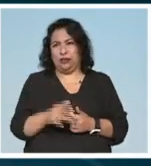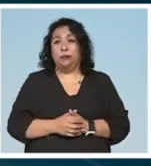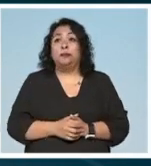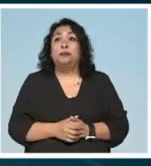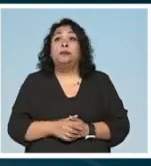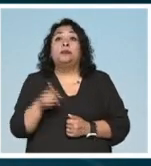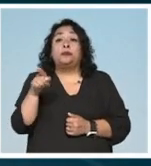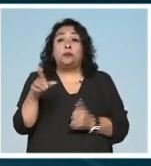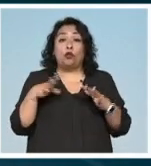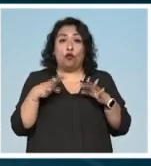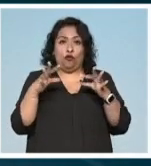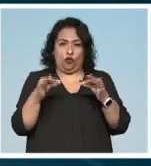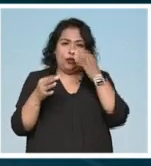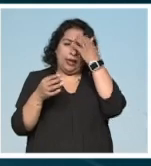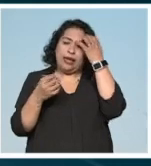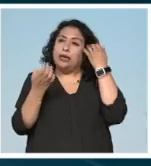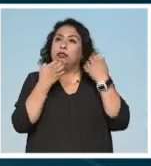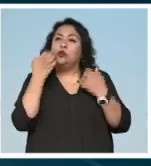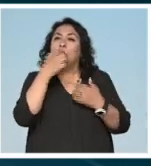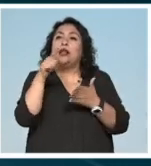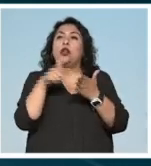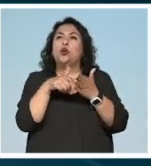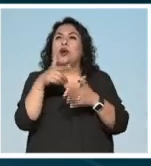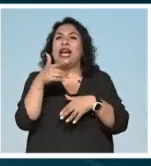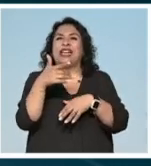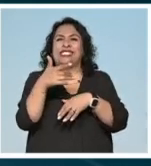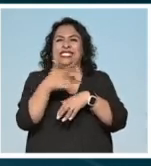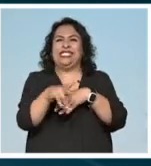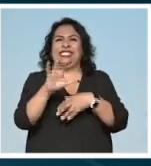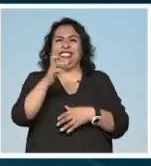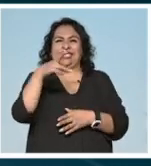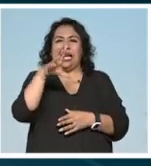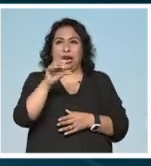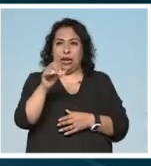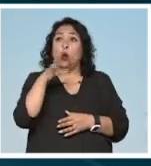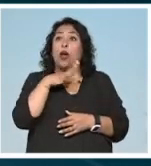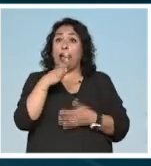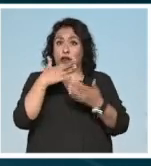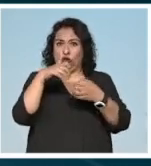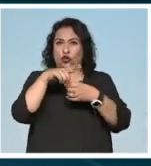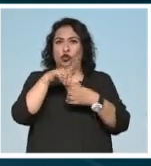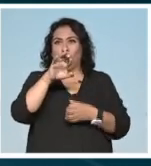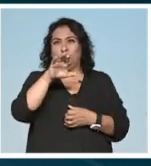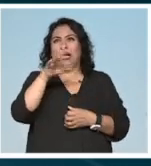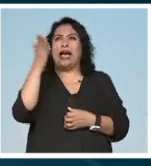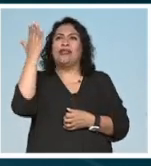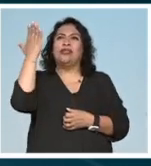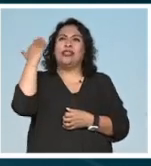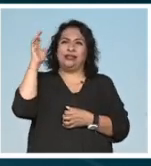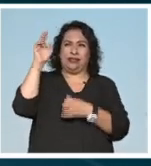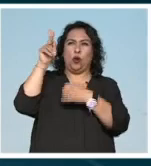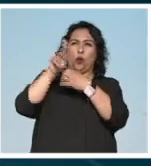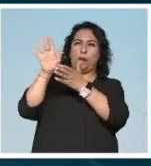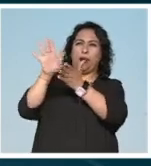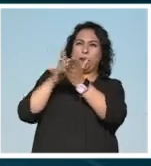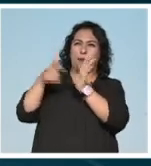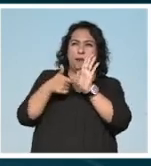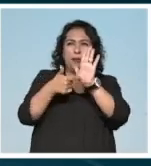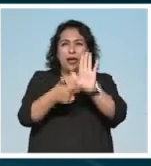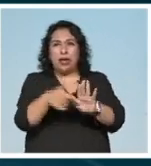Él funda una escuela en Chalco y trae el socialismo que estaban haciendo en Europa, trae